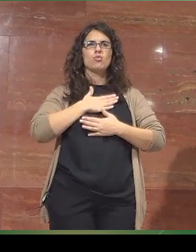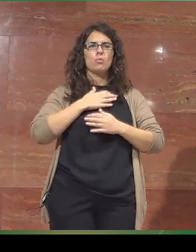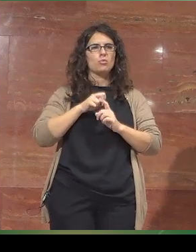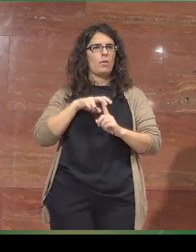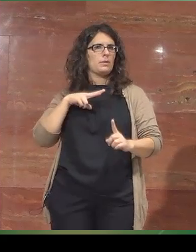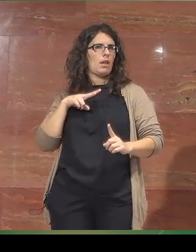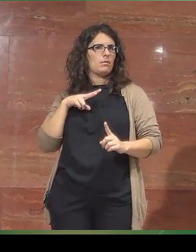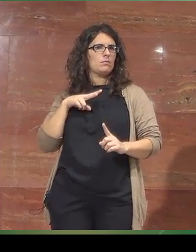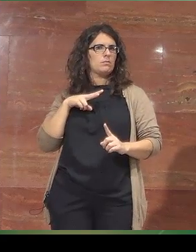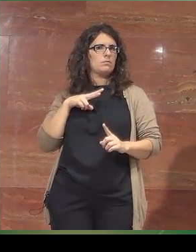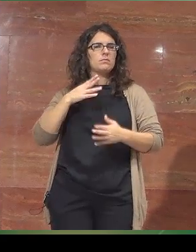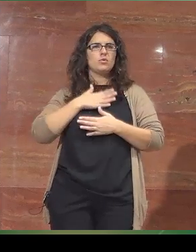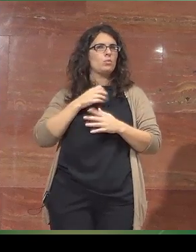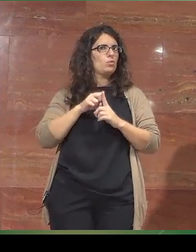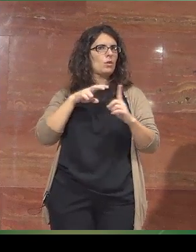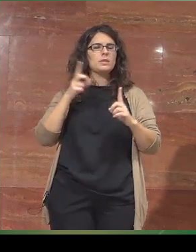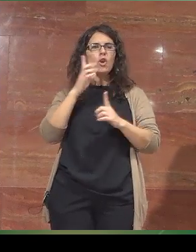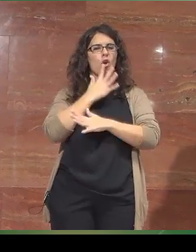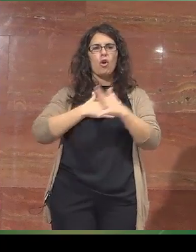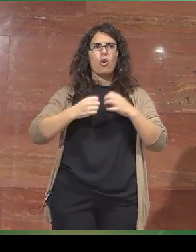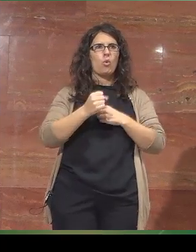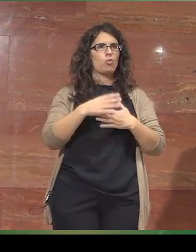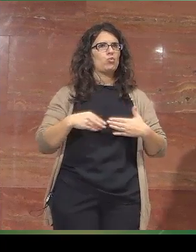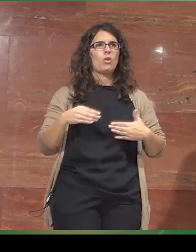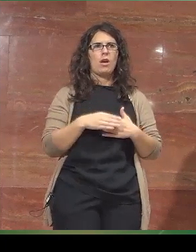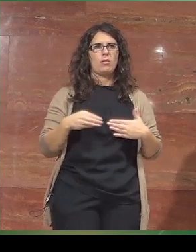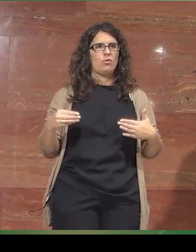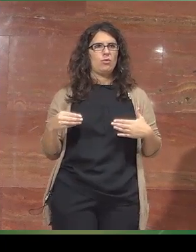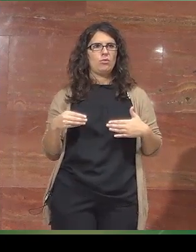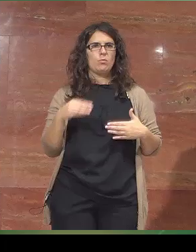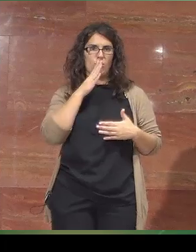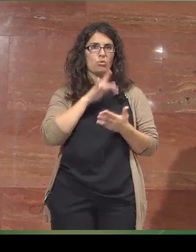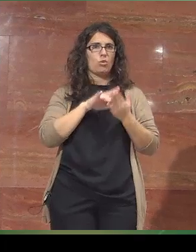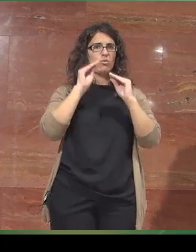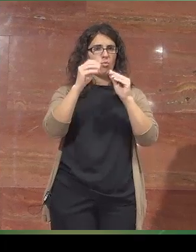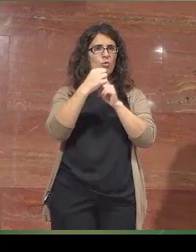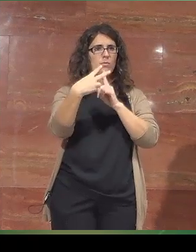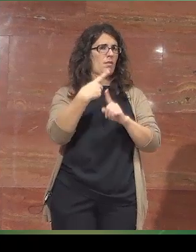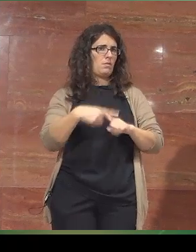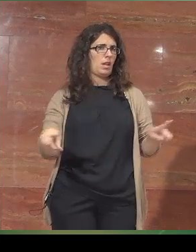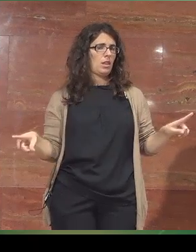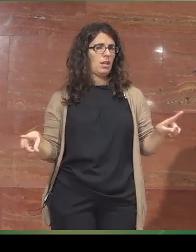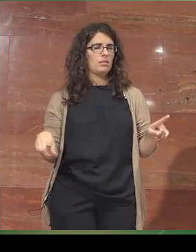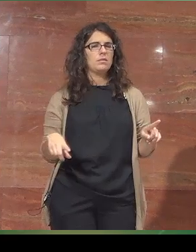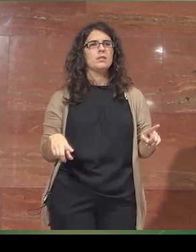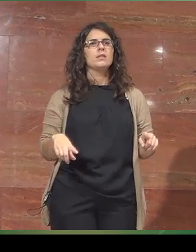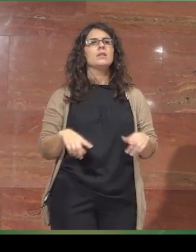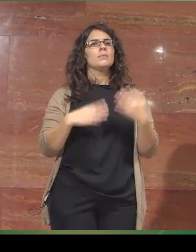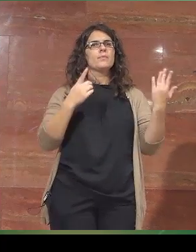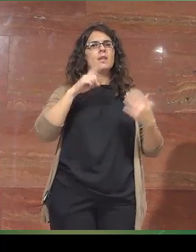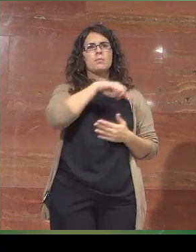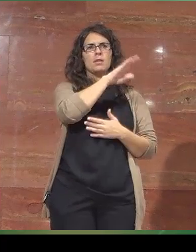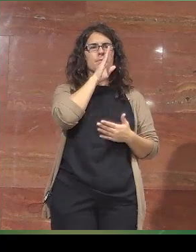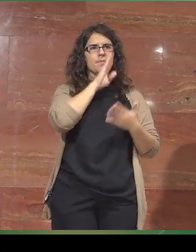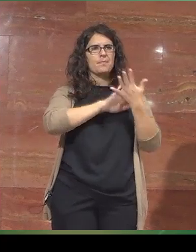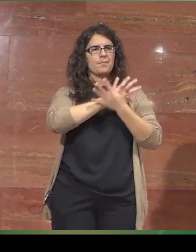perspectiva, no adoptan la perspectiva del usuario real, que lo va a ver desde otra perspectiva. Se ha estado hablando aquí,